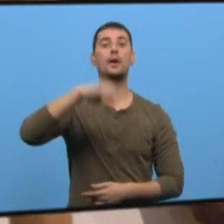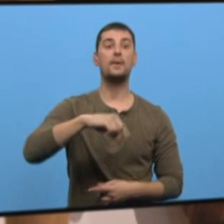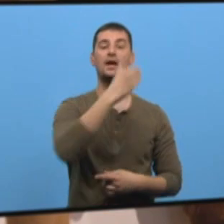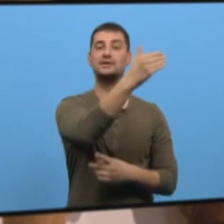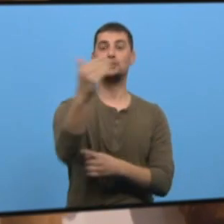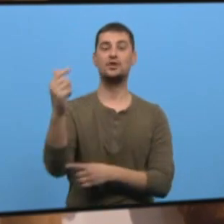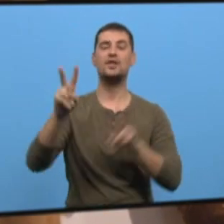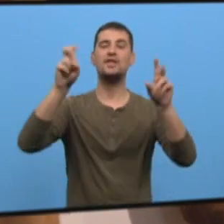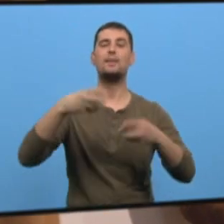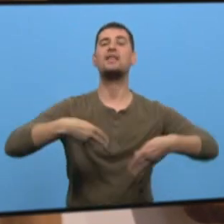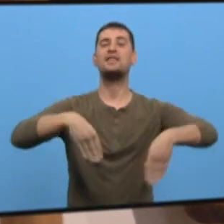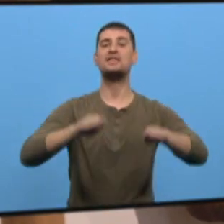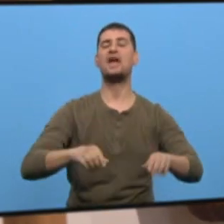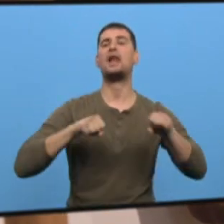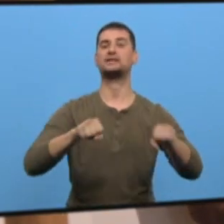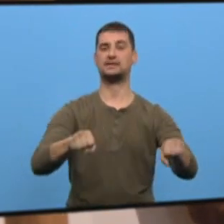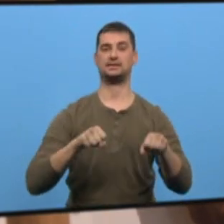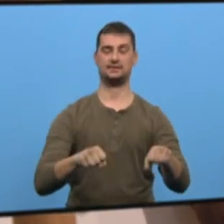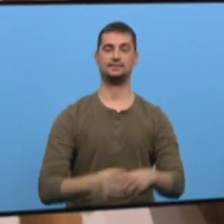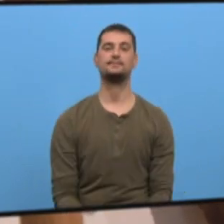vivo sobre oficio tradicional dos